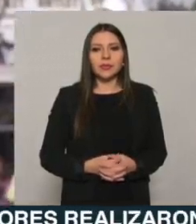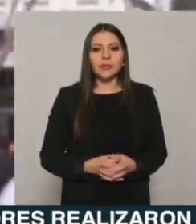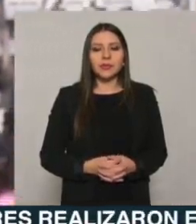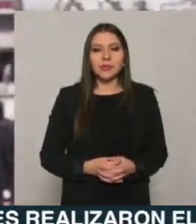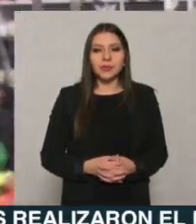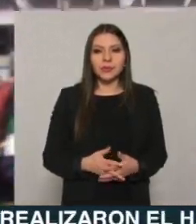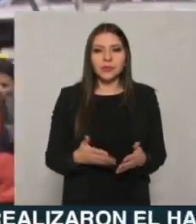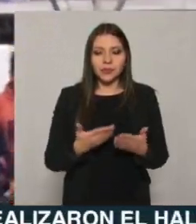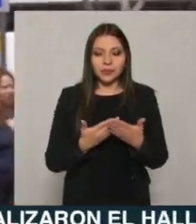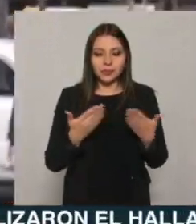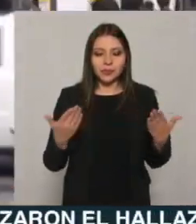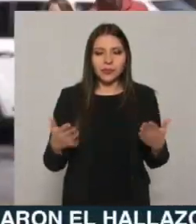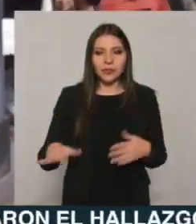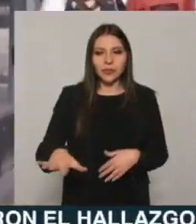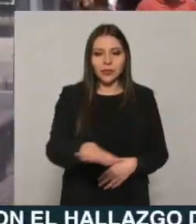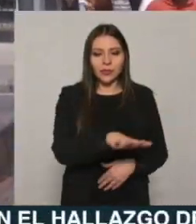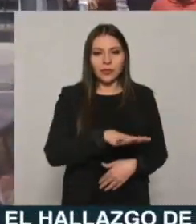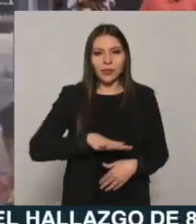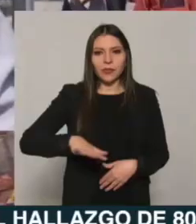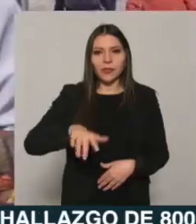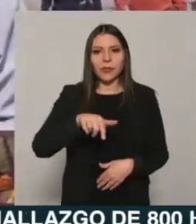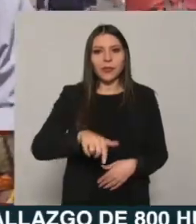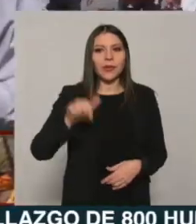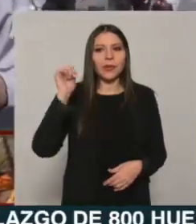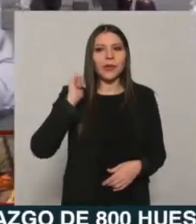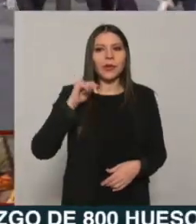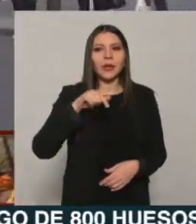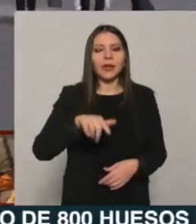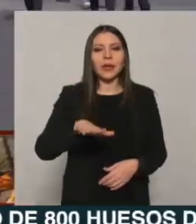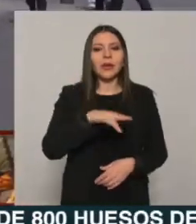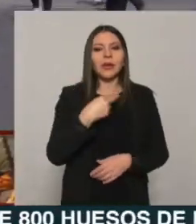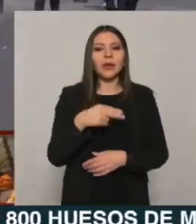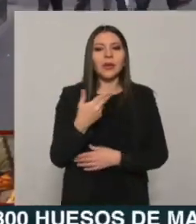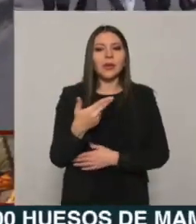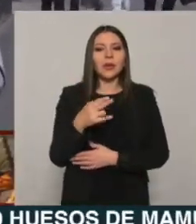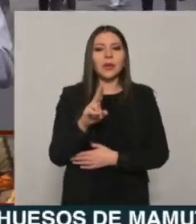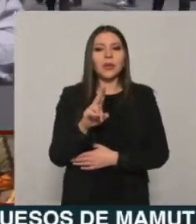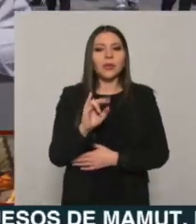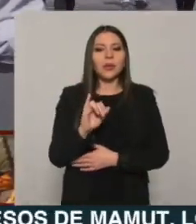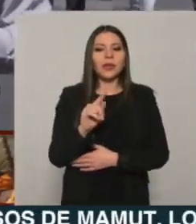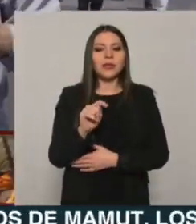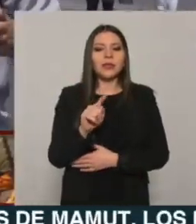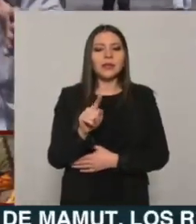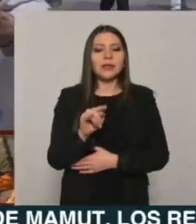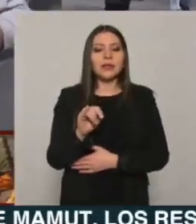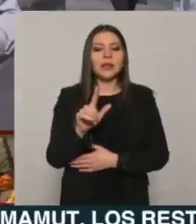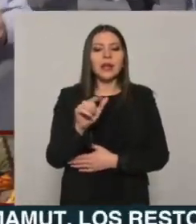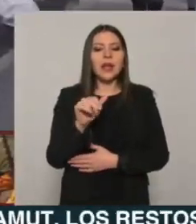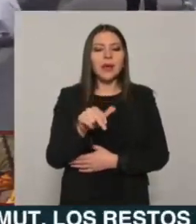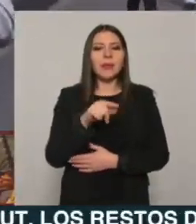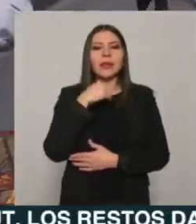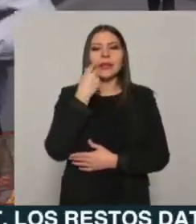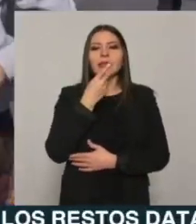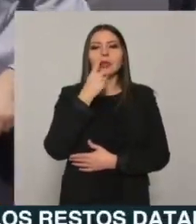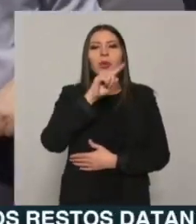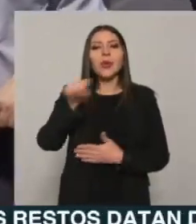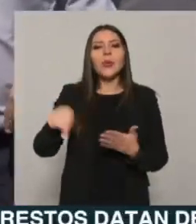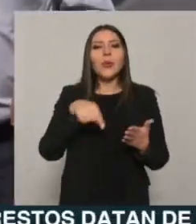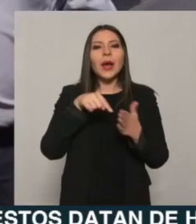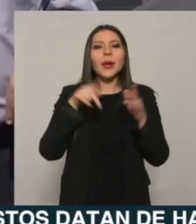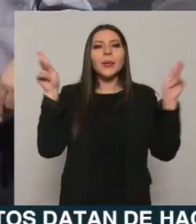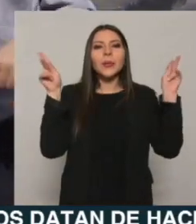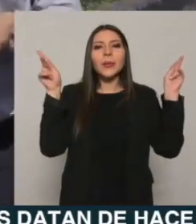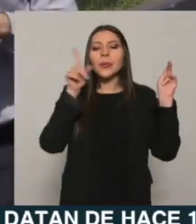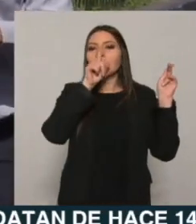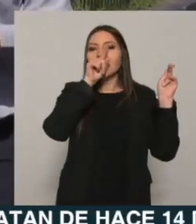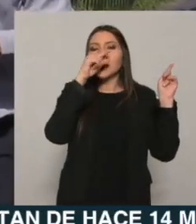Estamos ahora en lo que en tiempos de Moctezuma fue Huitzilán, que significa lugar de colibríes. Aquí posteriormente